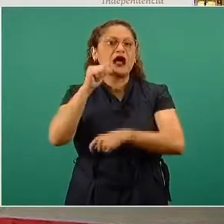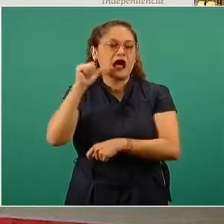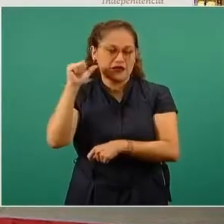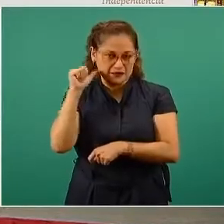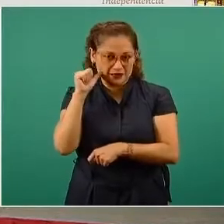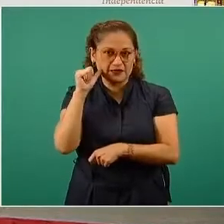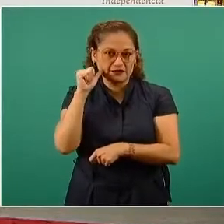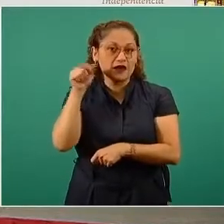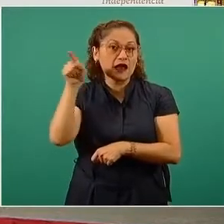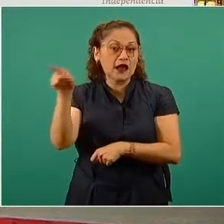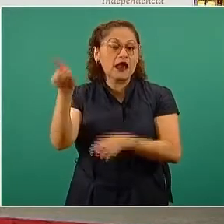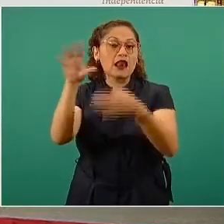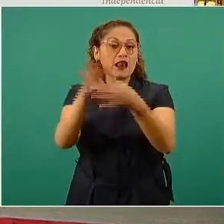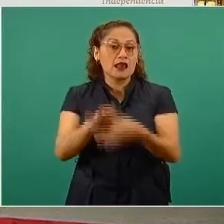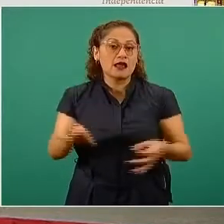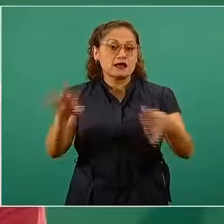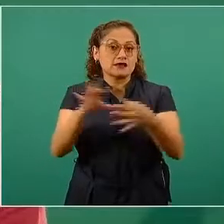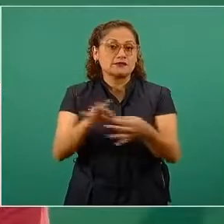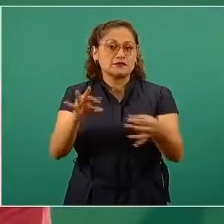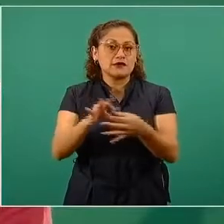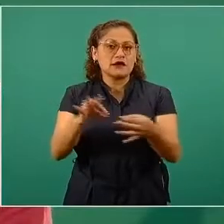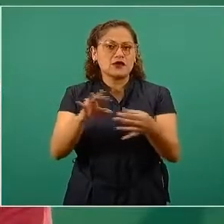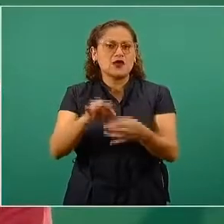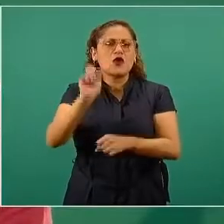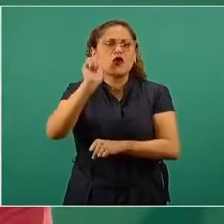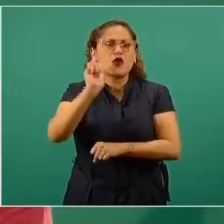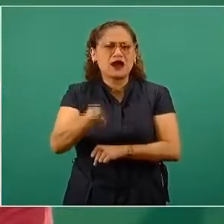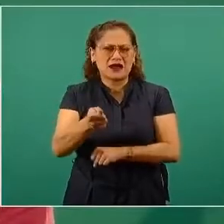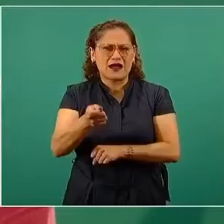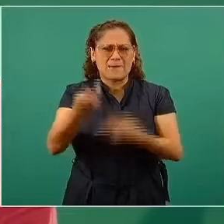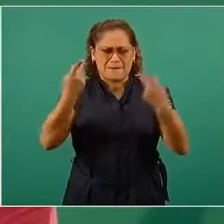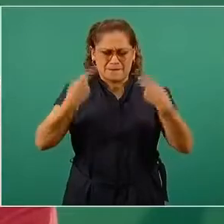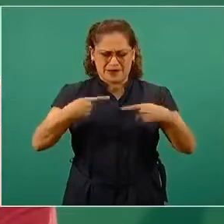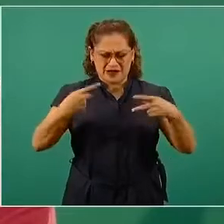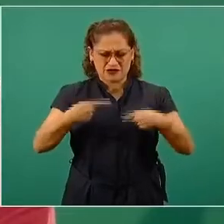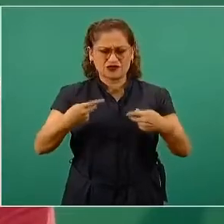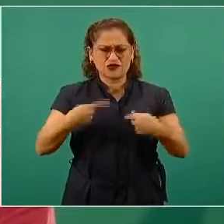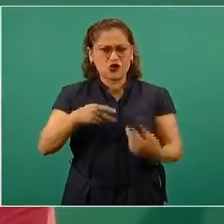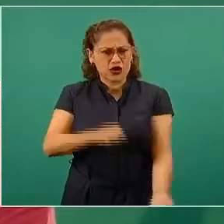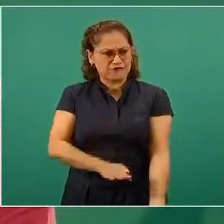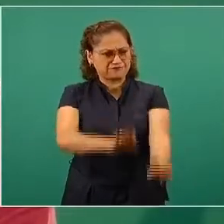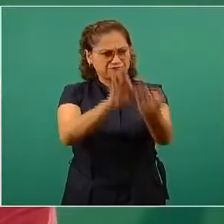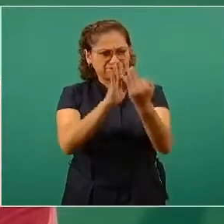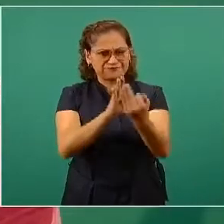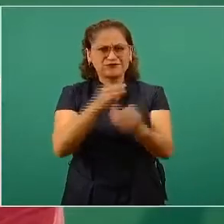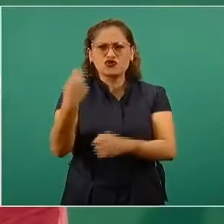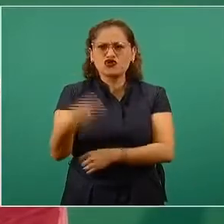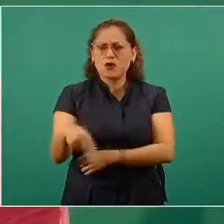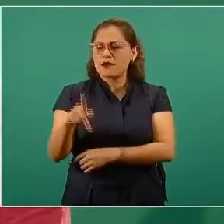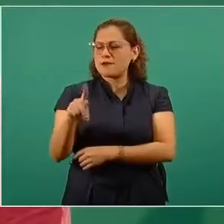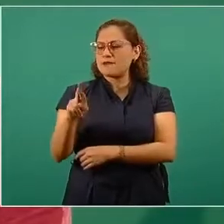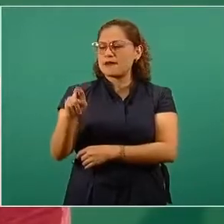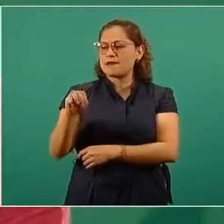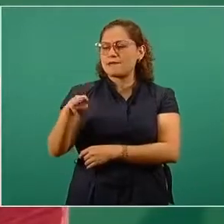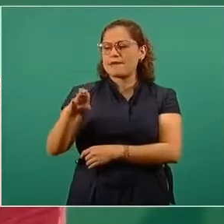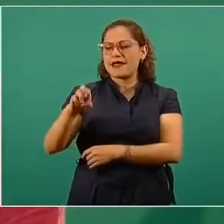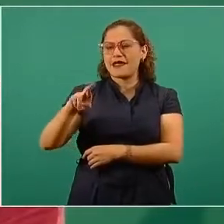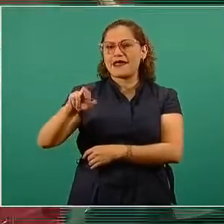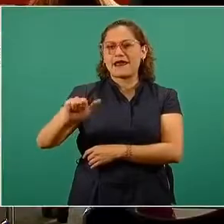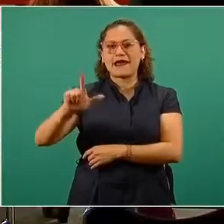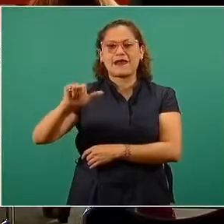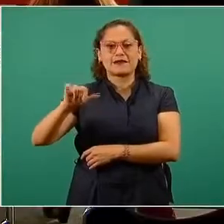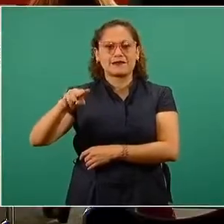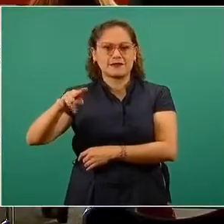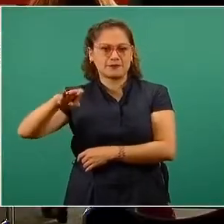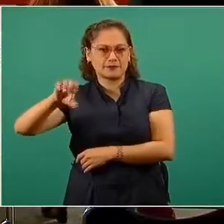ayer este concepto del personal de primera línea. Personal de primera línea quiere decir primera línea de